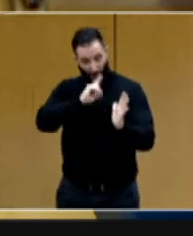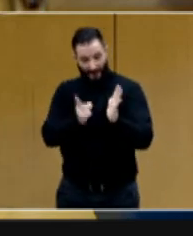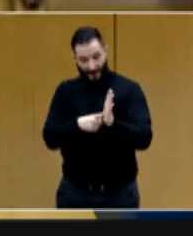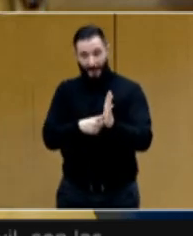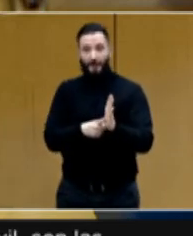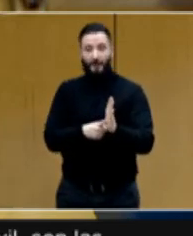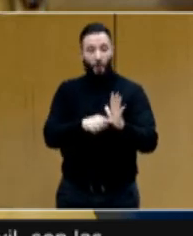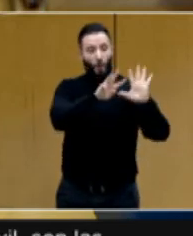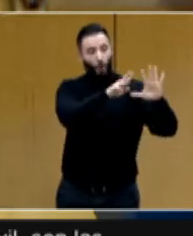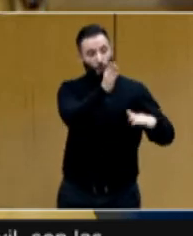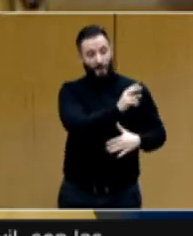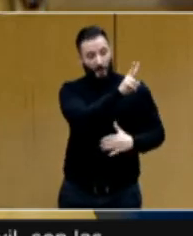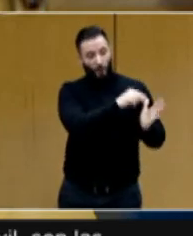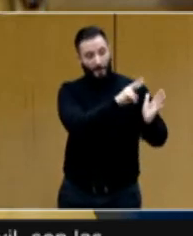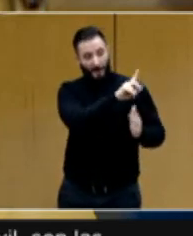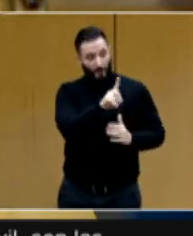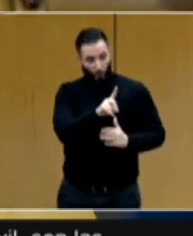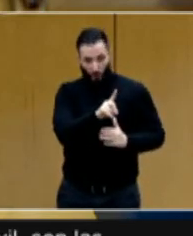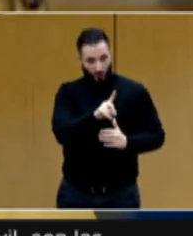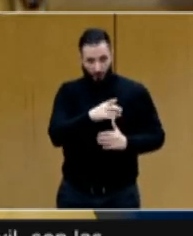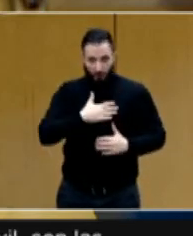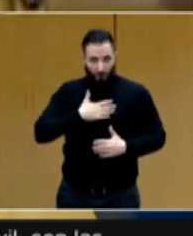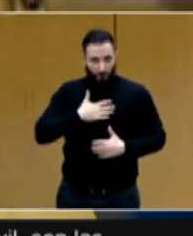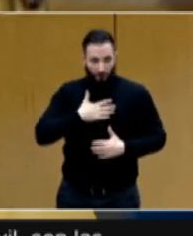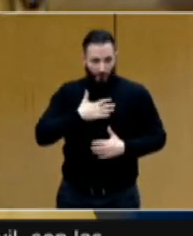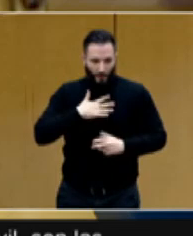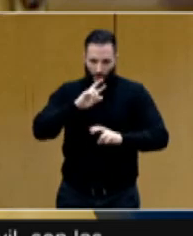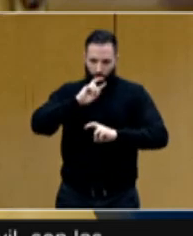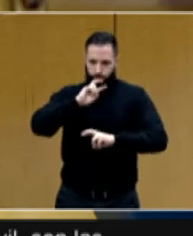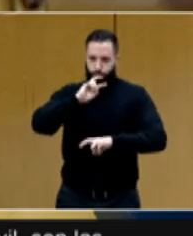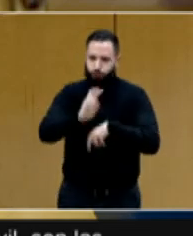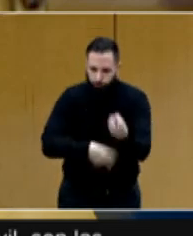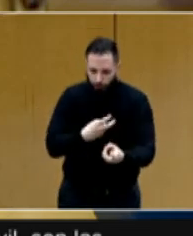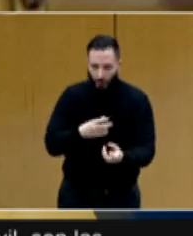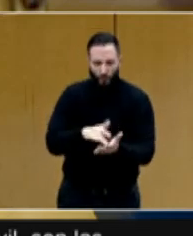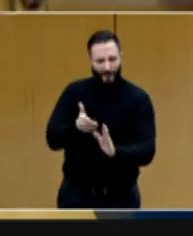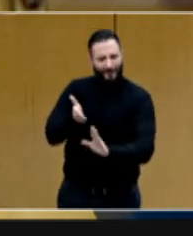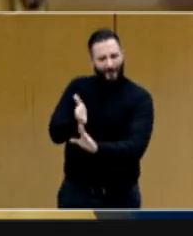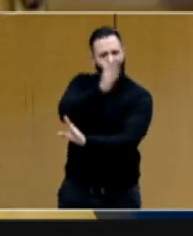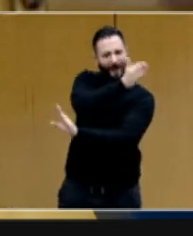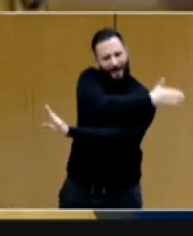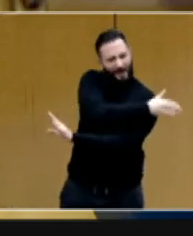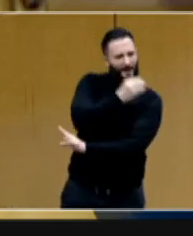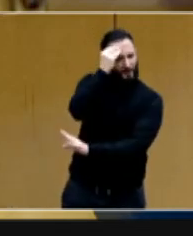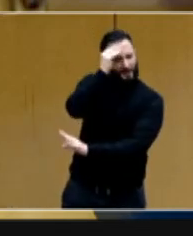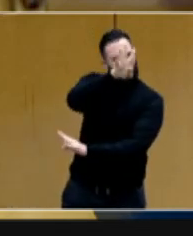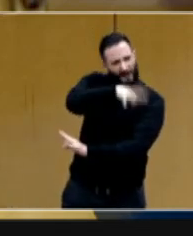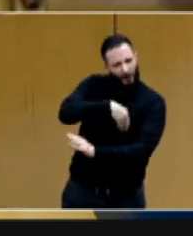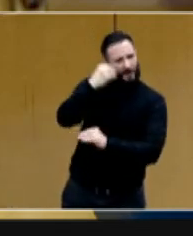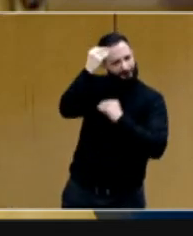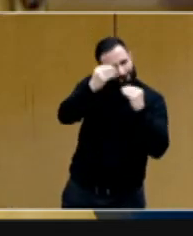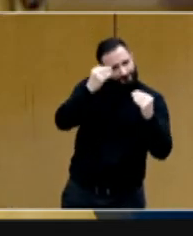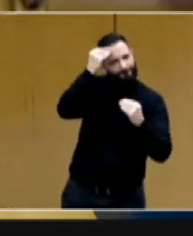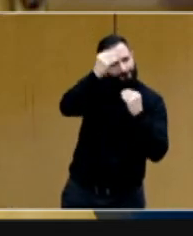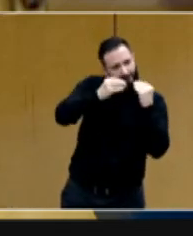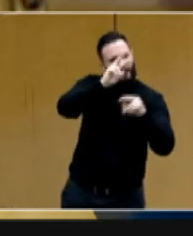821 fue un aldabonazo porque hacía mucho tiempo que en Cataluña se Estaba tratando de gestar algún tipo de reforma del código